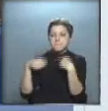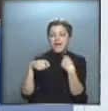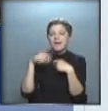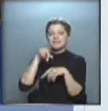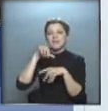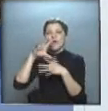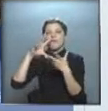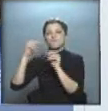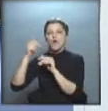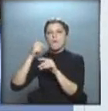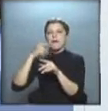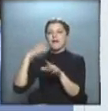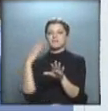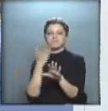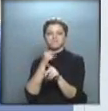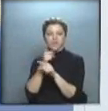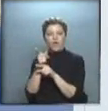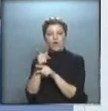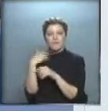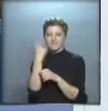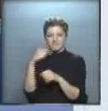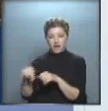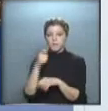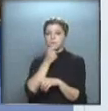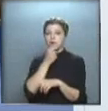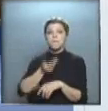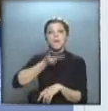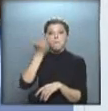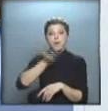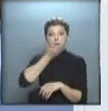otro tipo de agresión, que puede ser la agresión verbal,